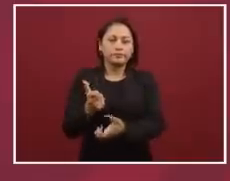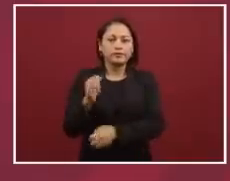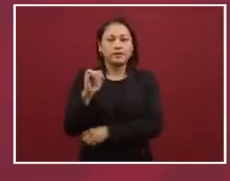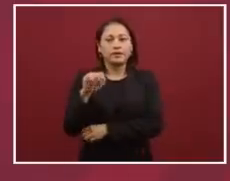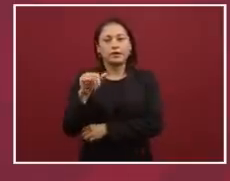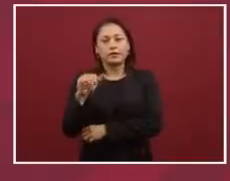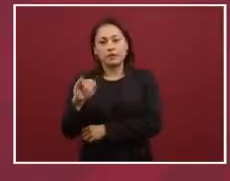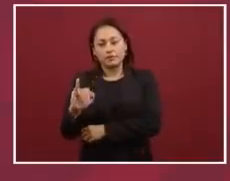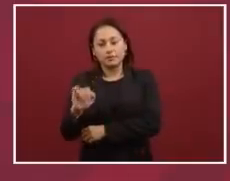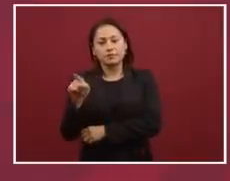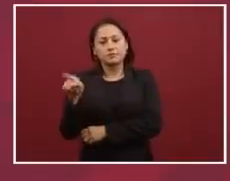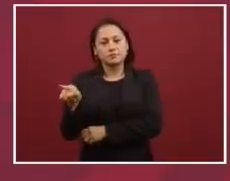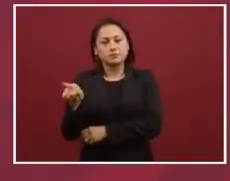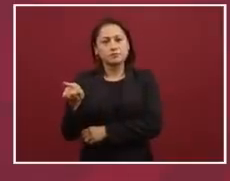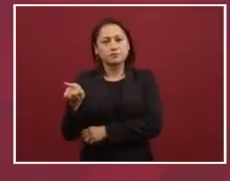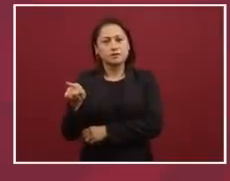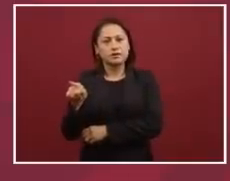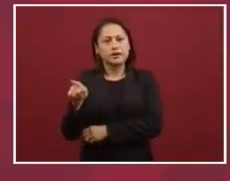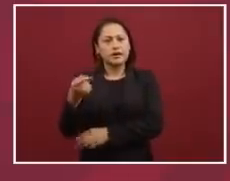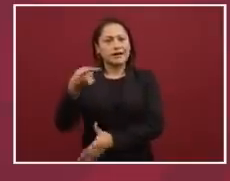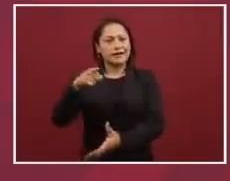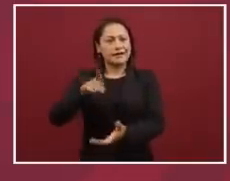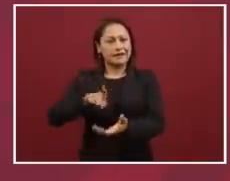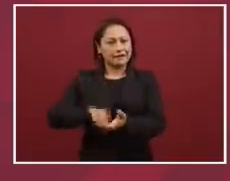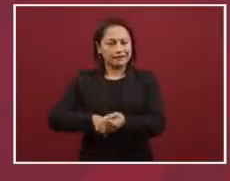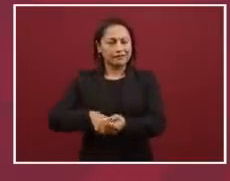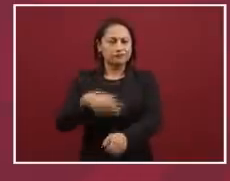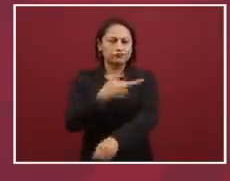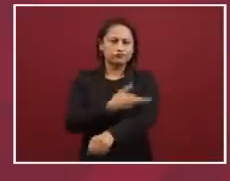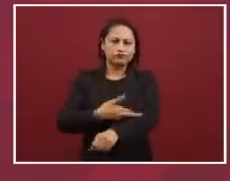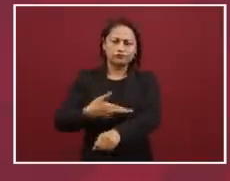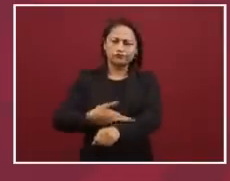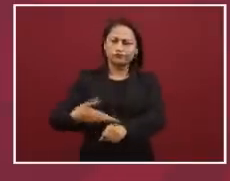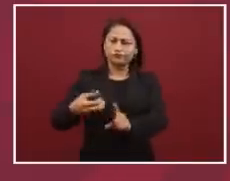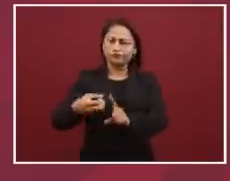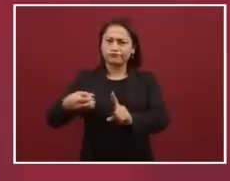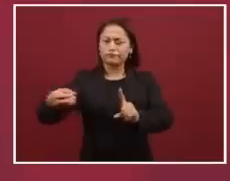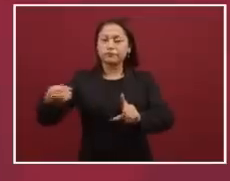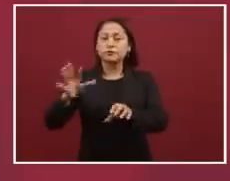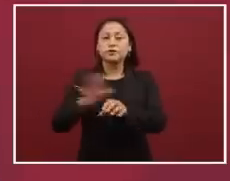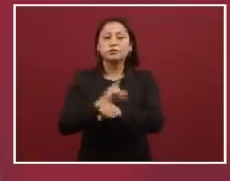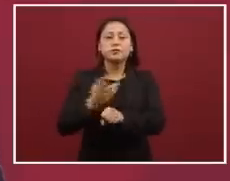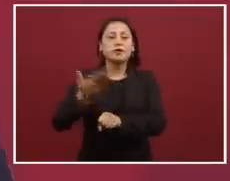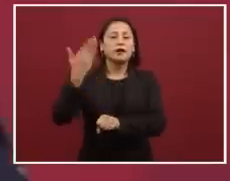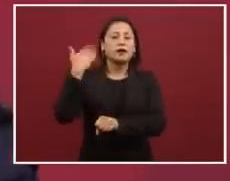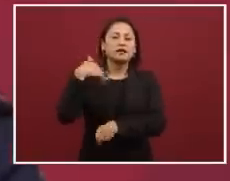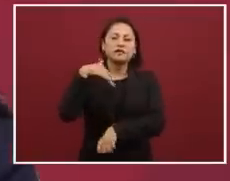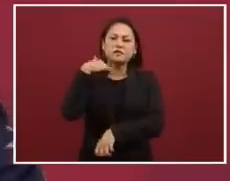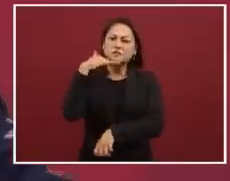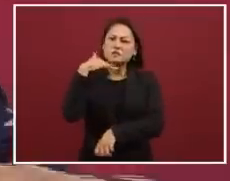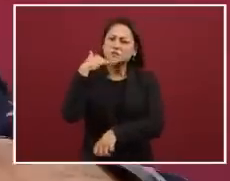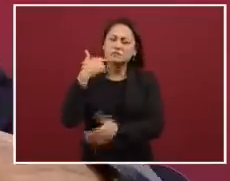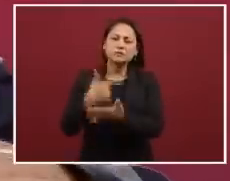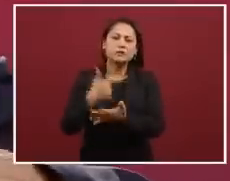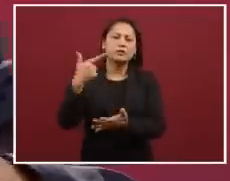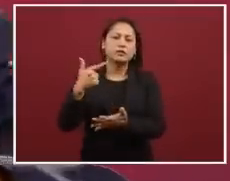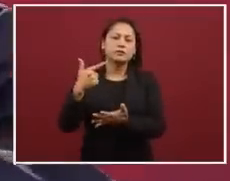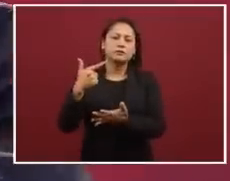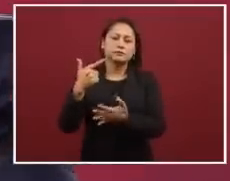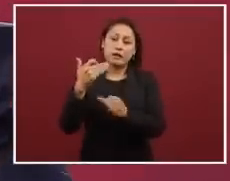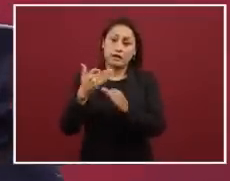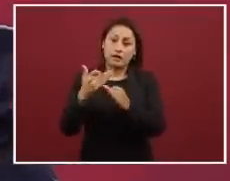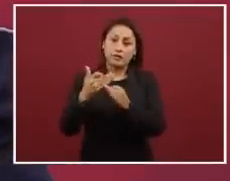proceso de reajuste porque había fenómenos de corrupción muy graves. Entonces, ahora vamos a tener que